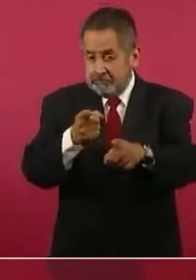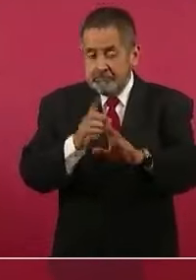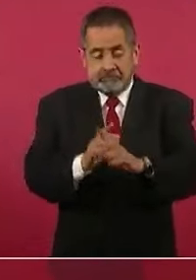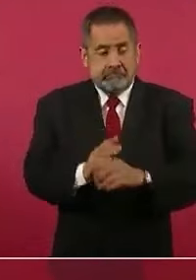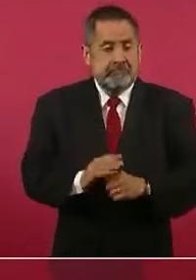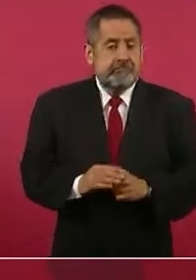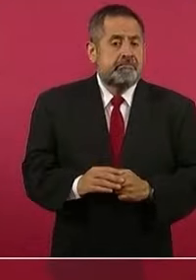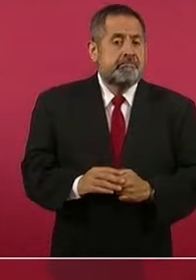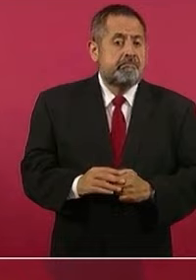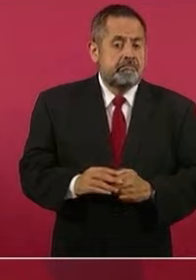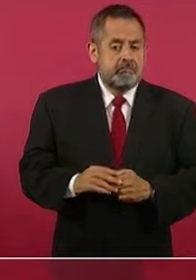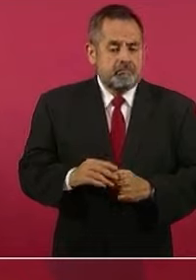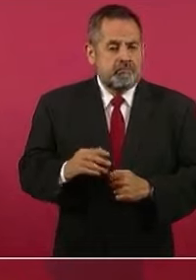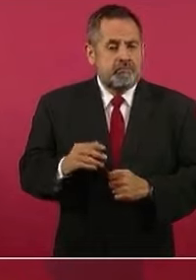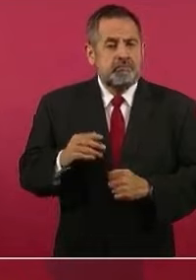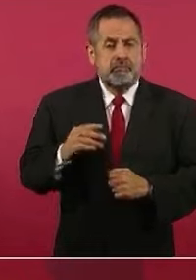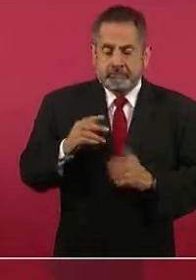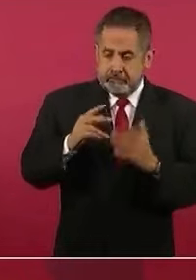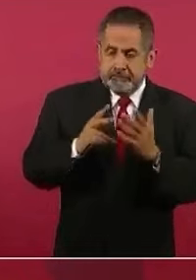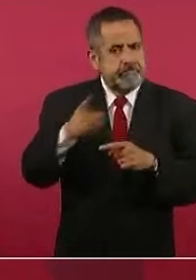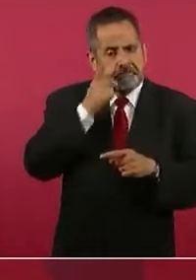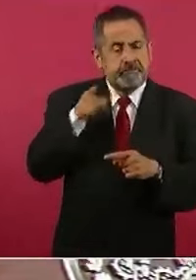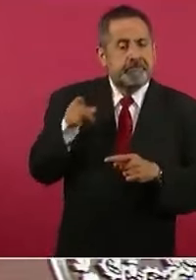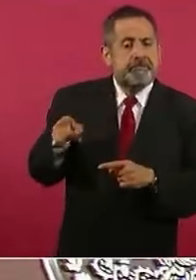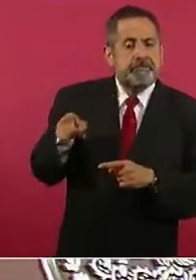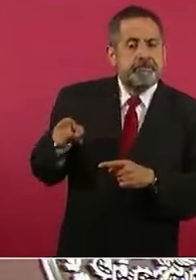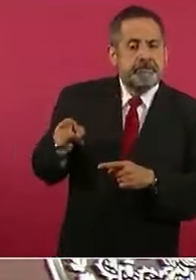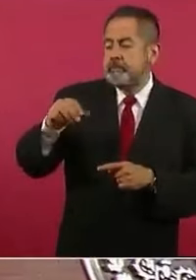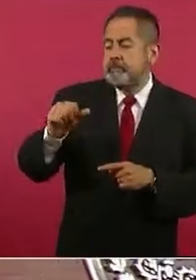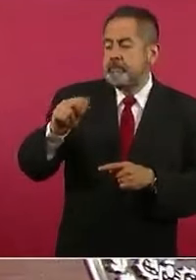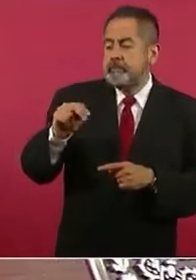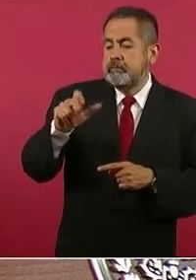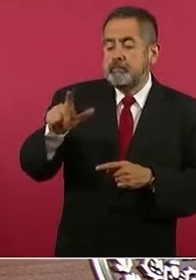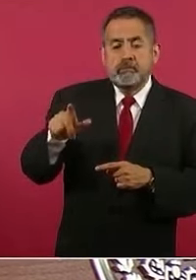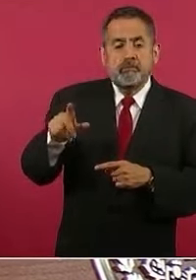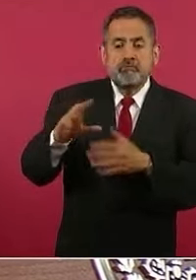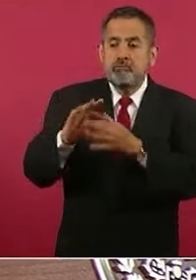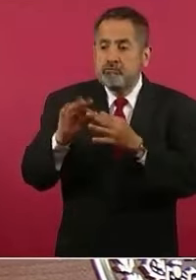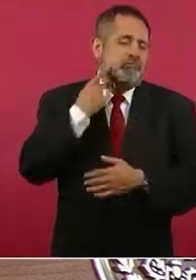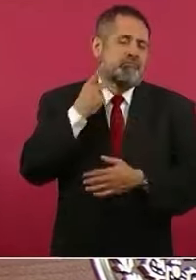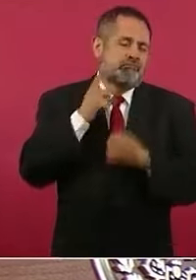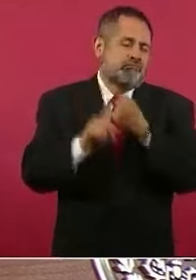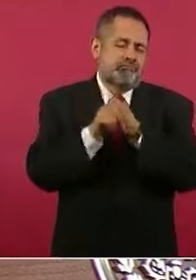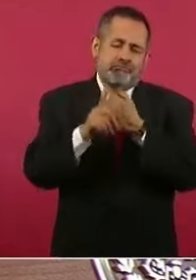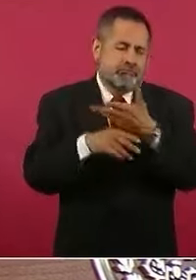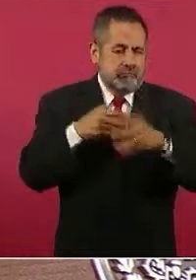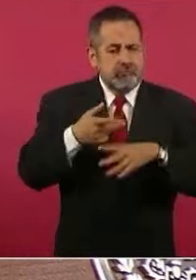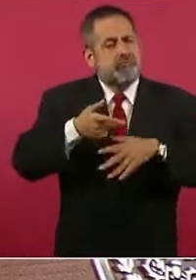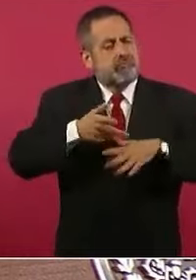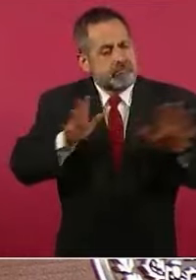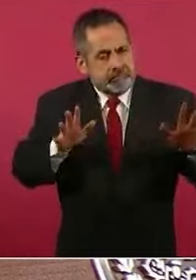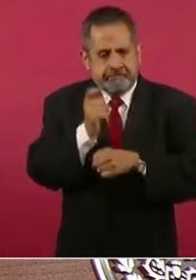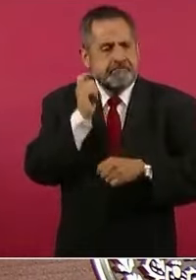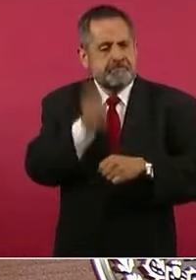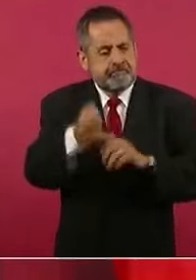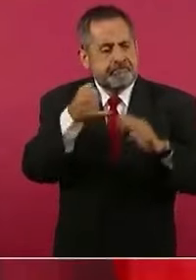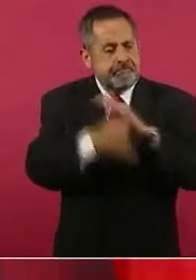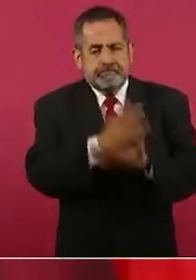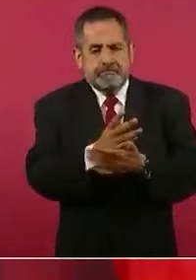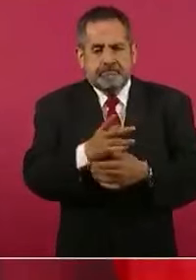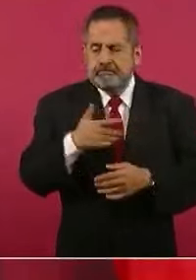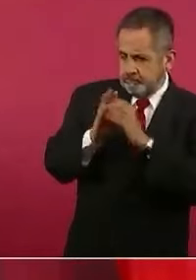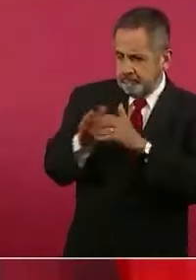se menciona de parte de Manuel de que es un asunto político. De todas maneras, hay que investigar y